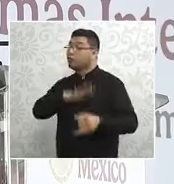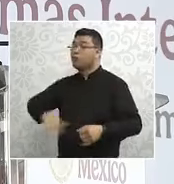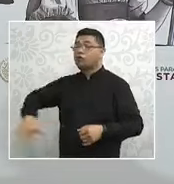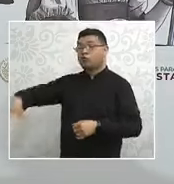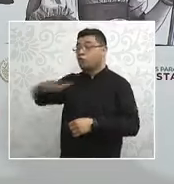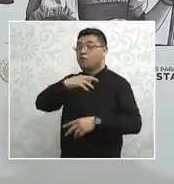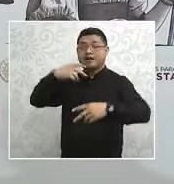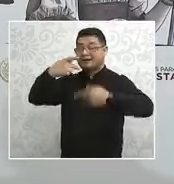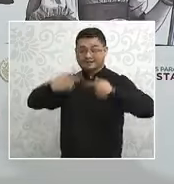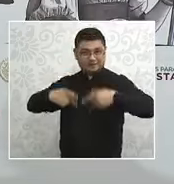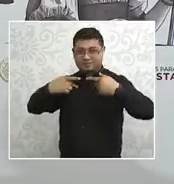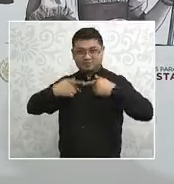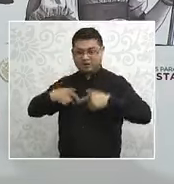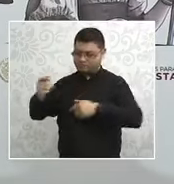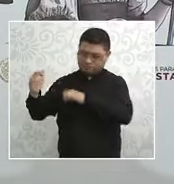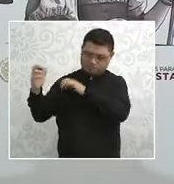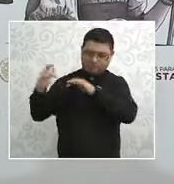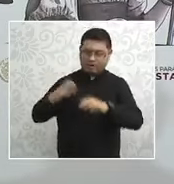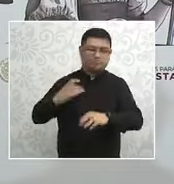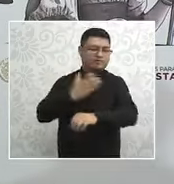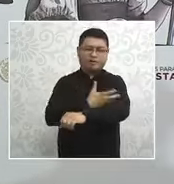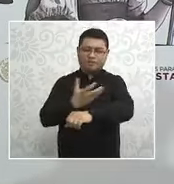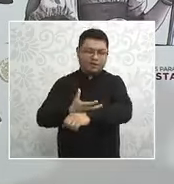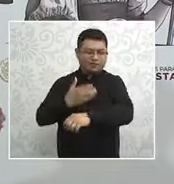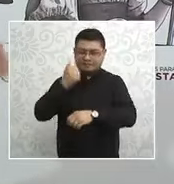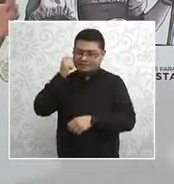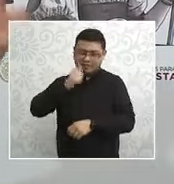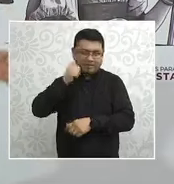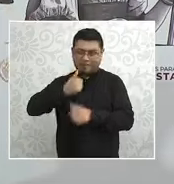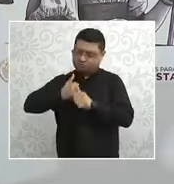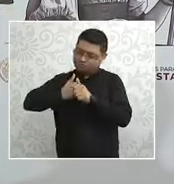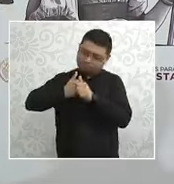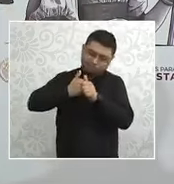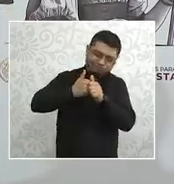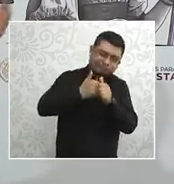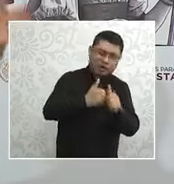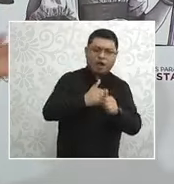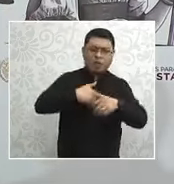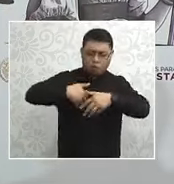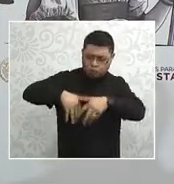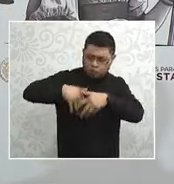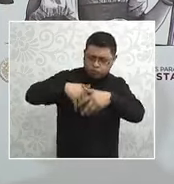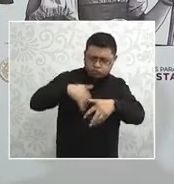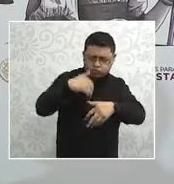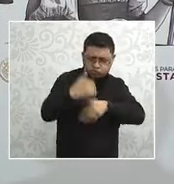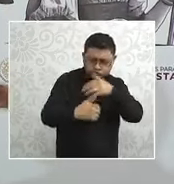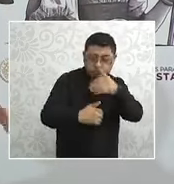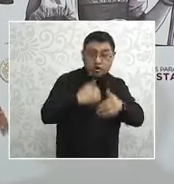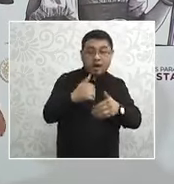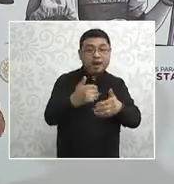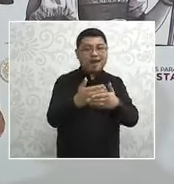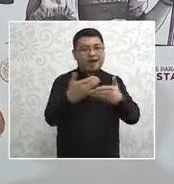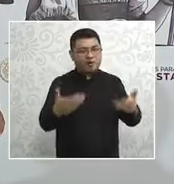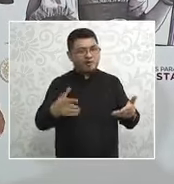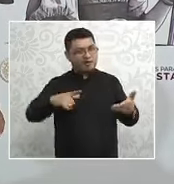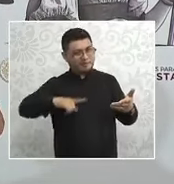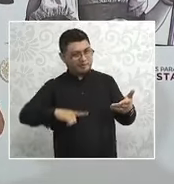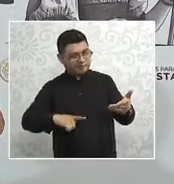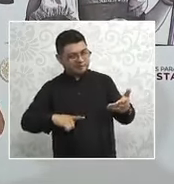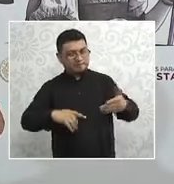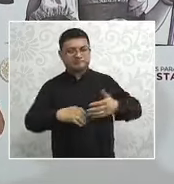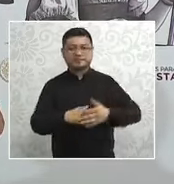Escárcega que siempre nos han acompañado en la lucha de nuestro movimiento y ahora en el gobierno